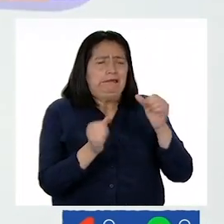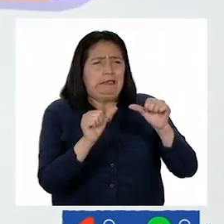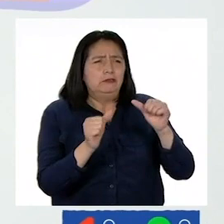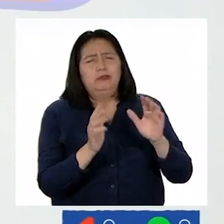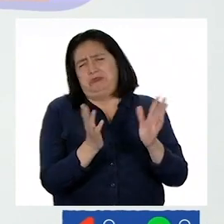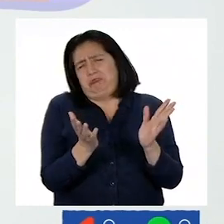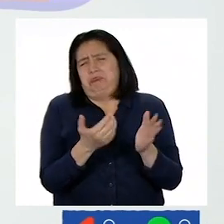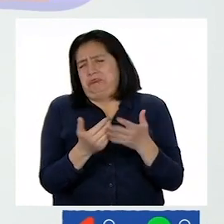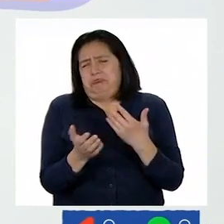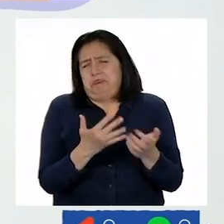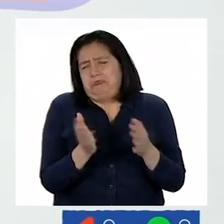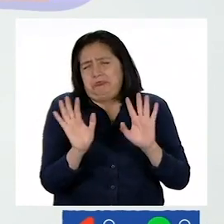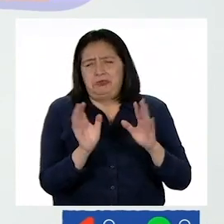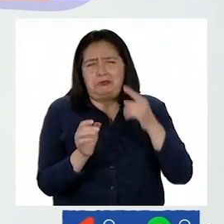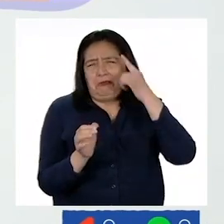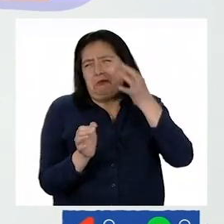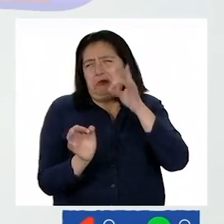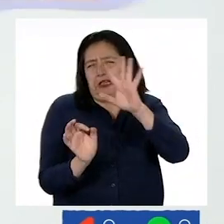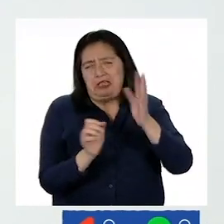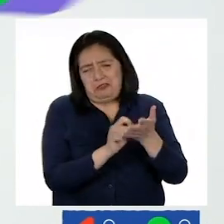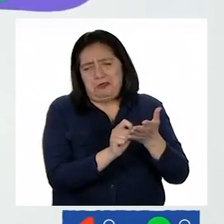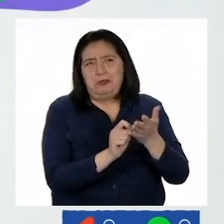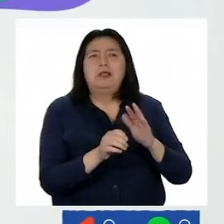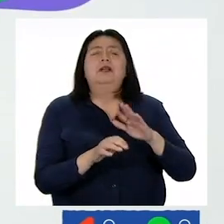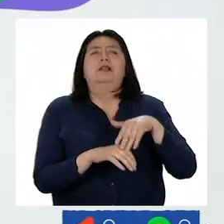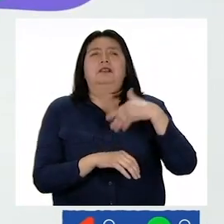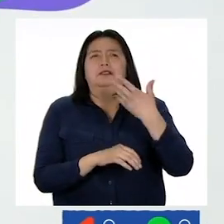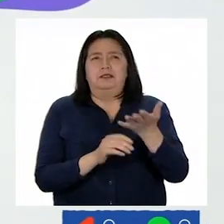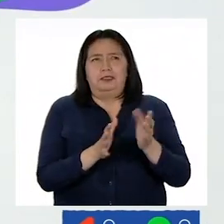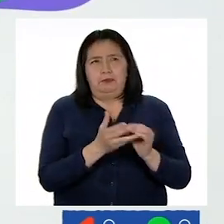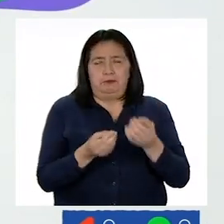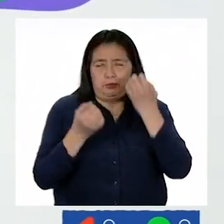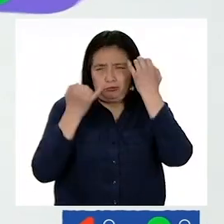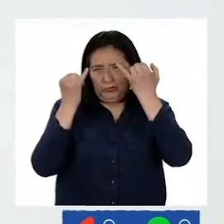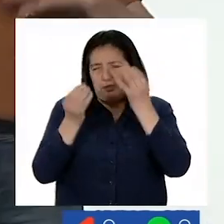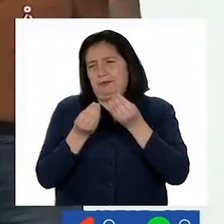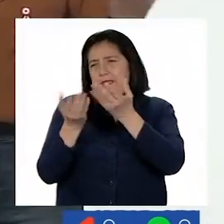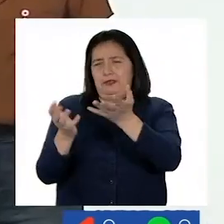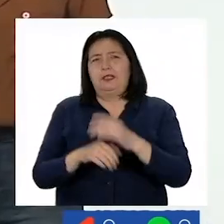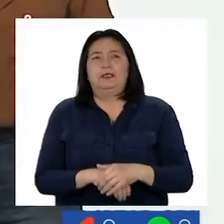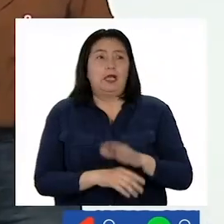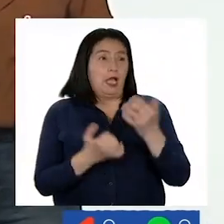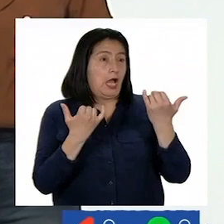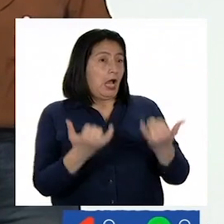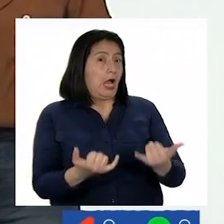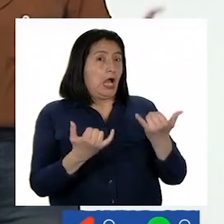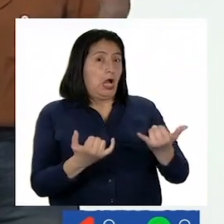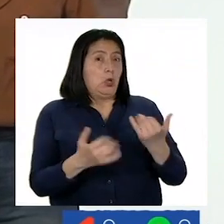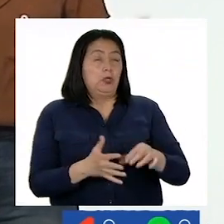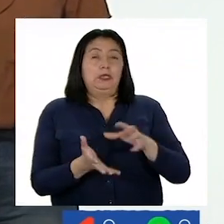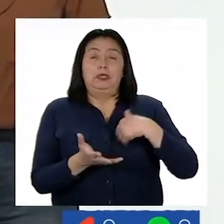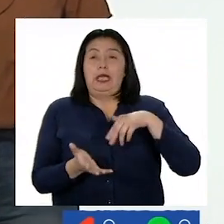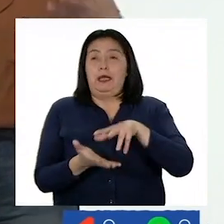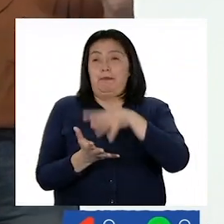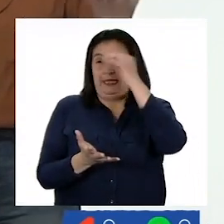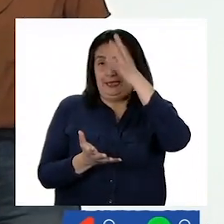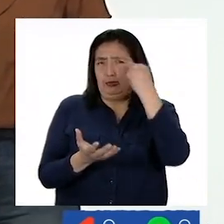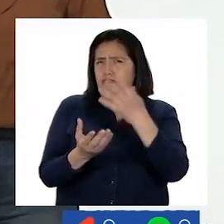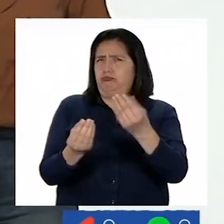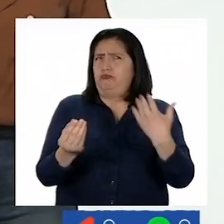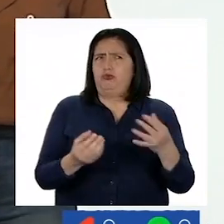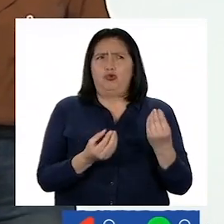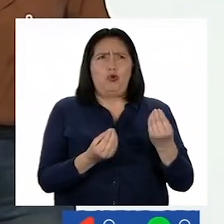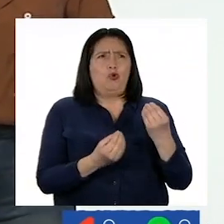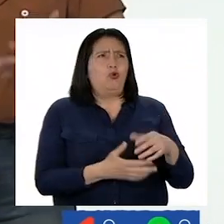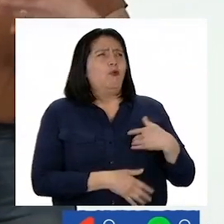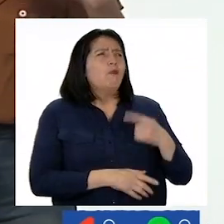Pueden escribir como ustedes creen que se escribe para poder transmitir sus ideas. El día de hoy hemos aprendido muchísimo sobre cómo